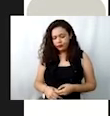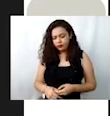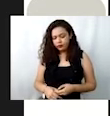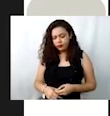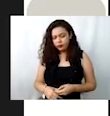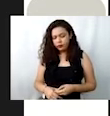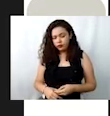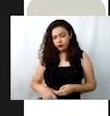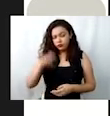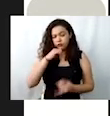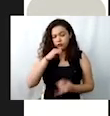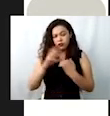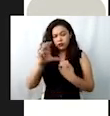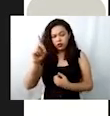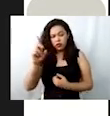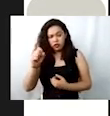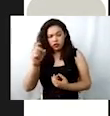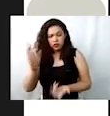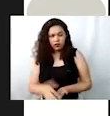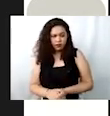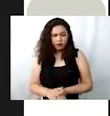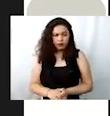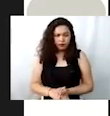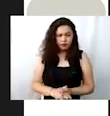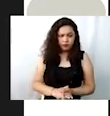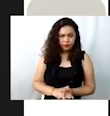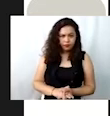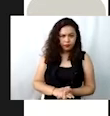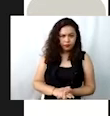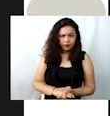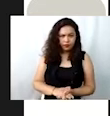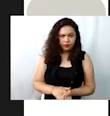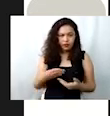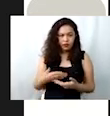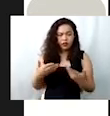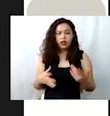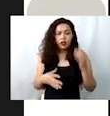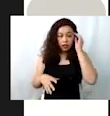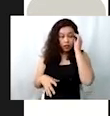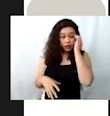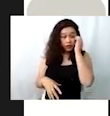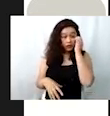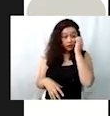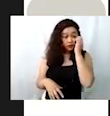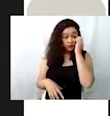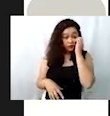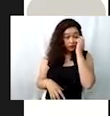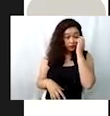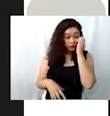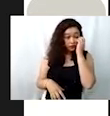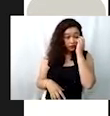Hablando de los ODS, ¿verdad que sí? Y nos visita Severín